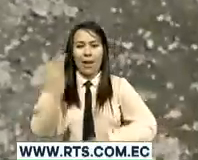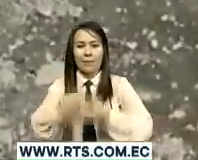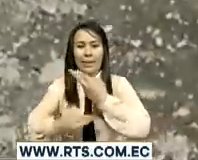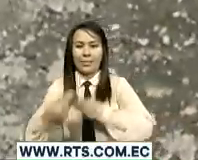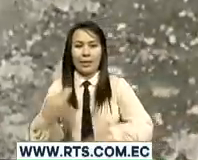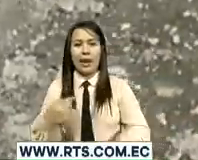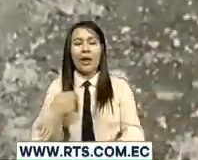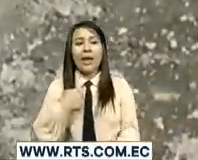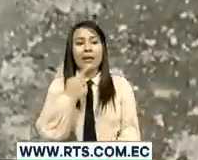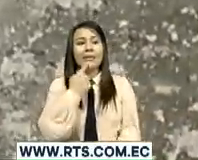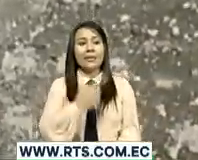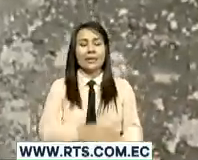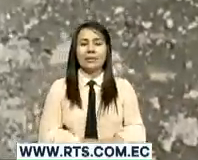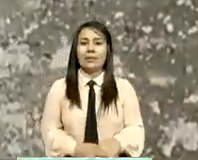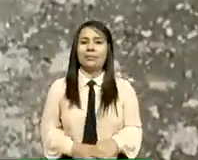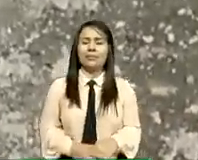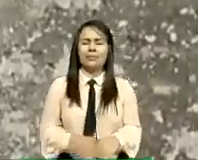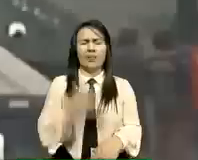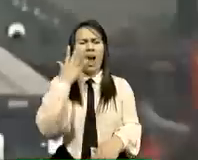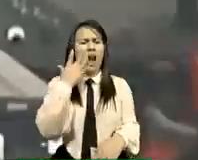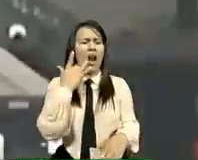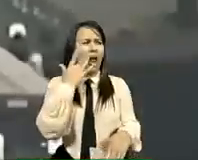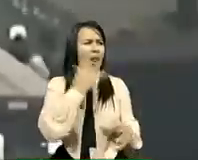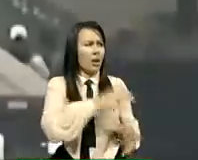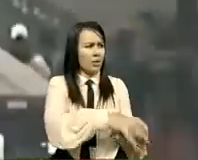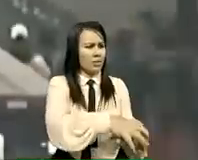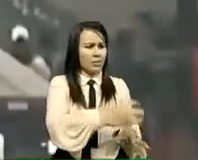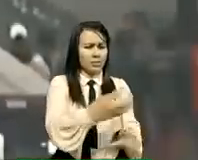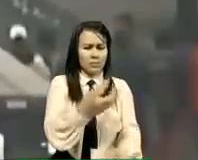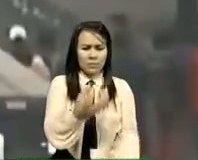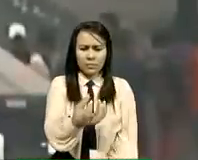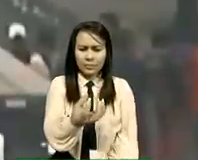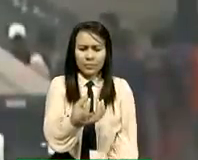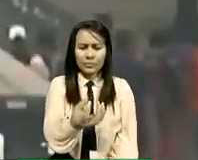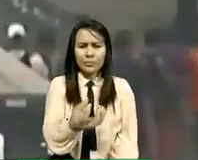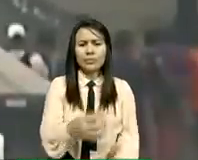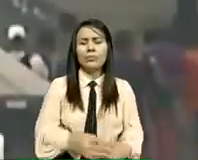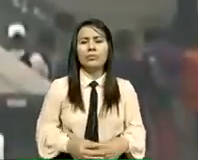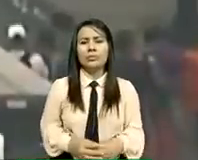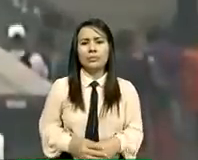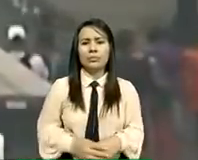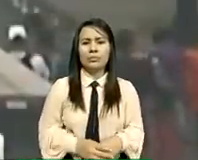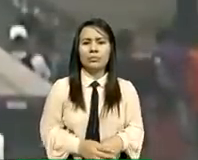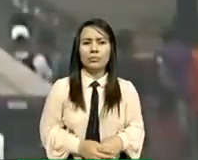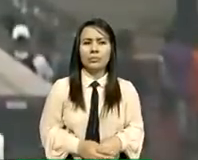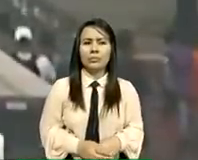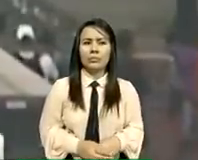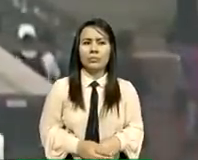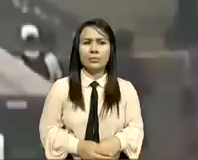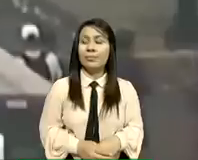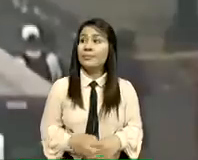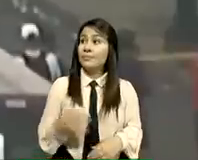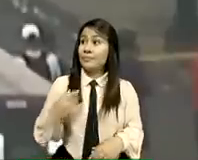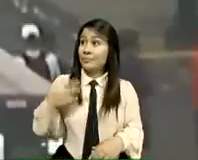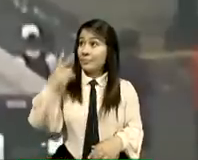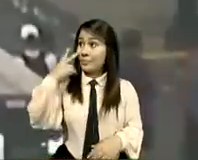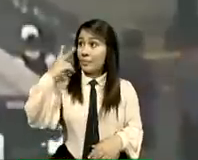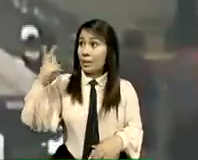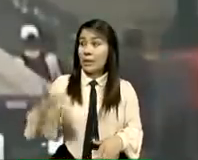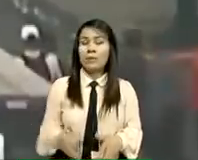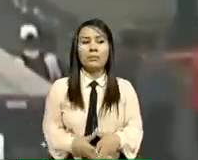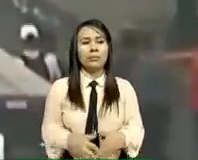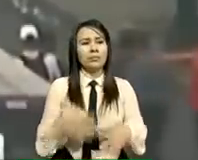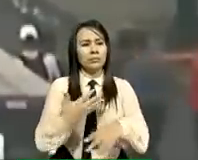dio cuenta de cierto objeto extraño. Una granada de tipo de fragmentación, obviamente envuelta en un